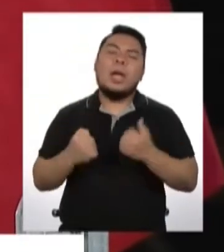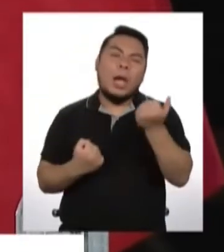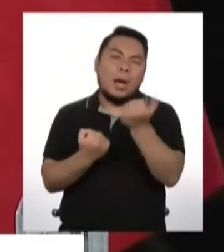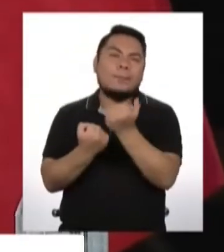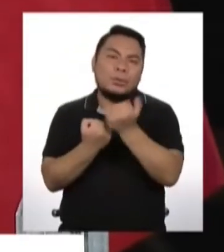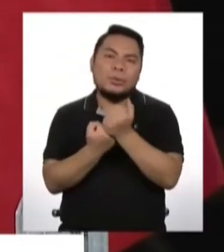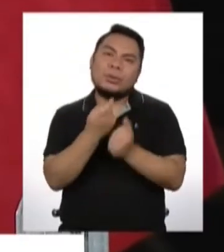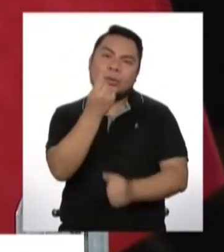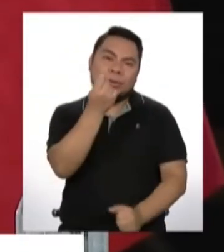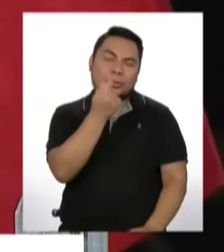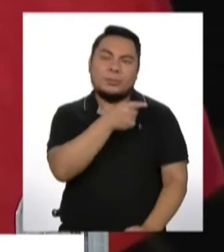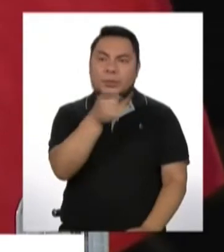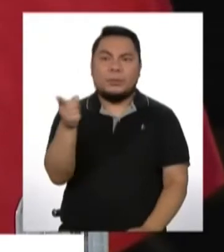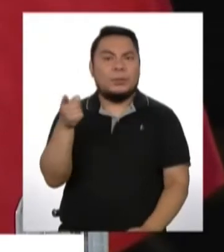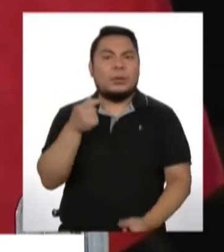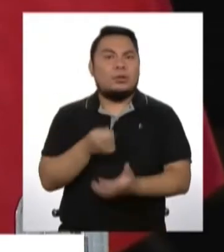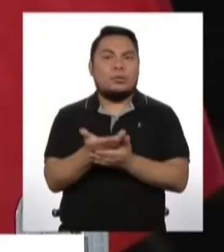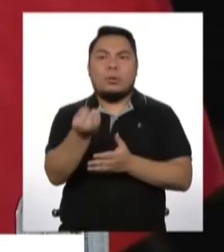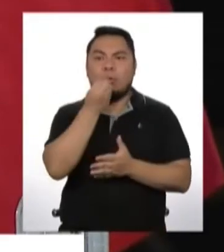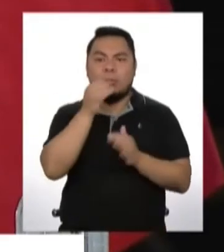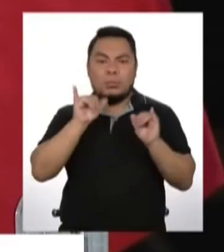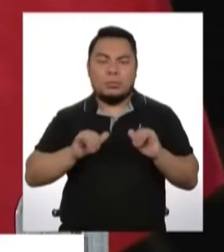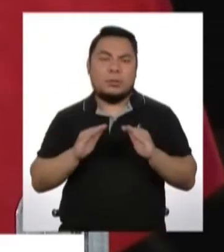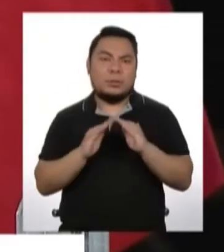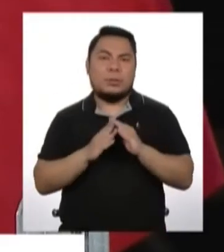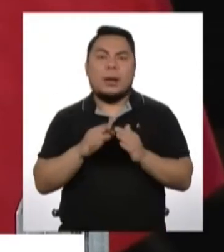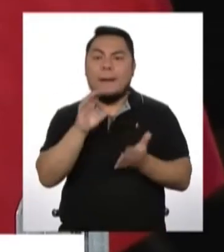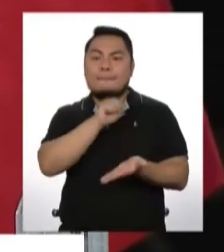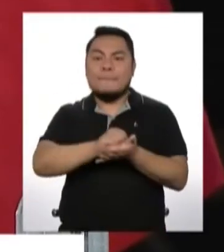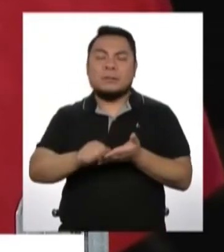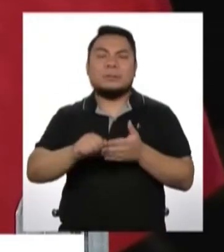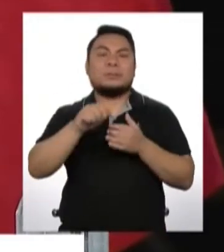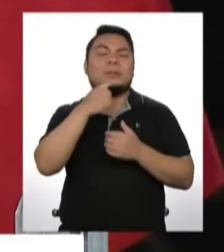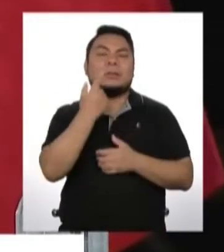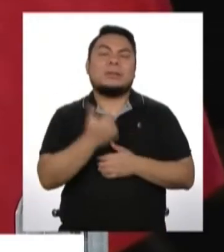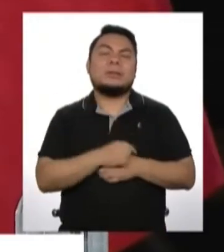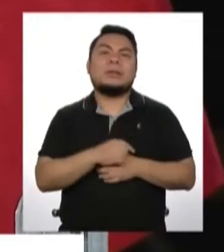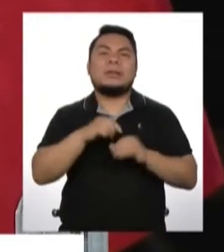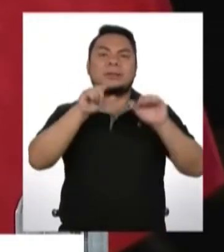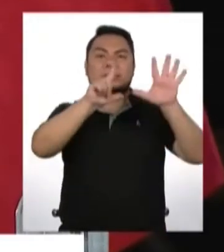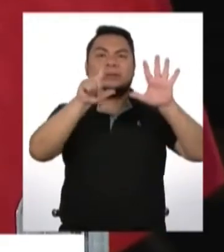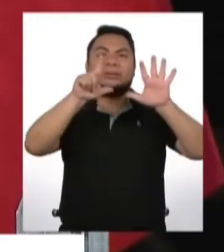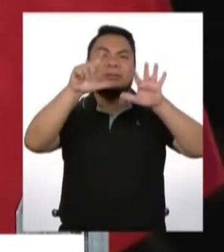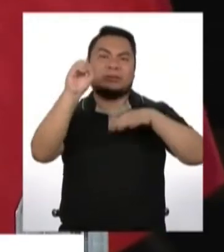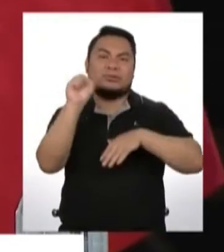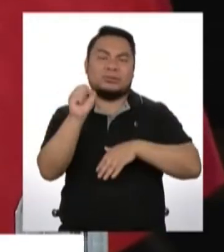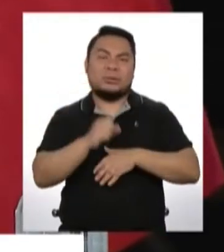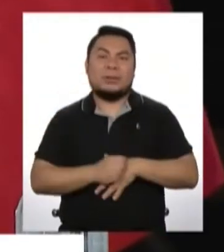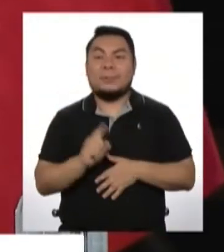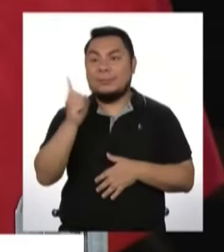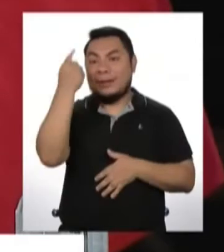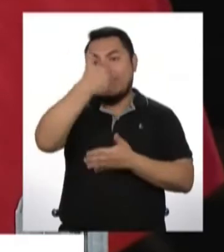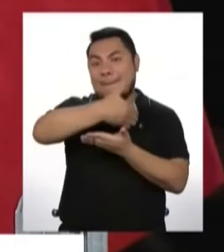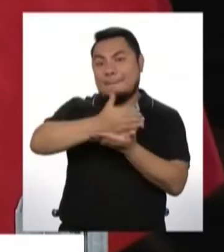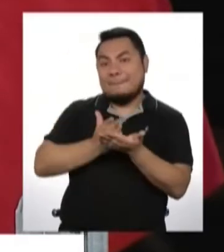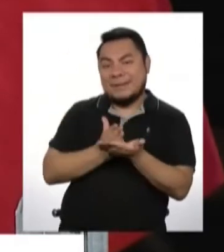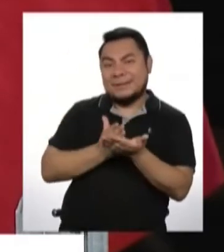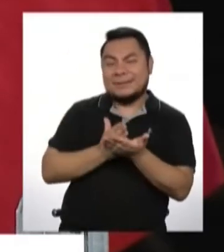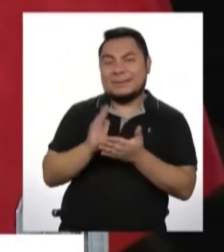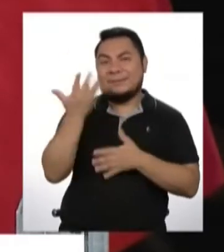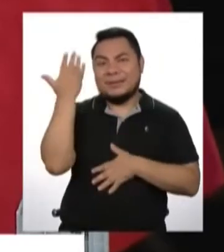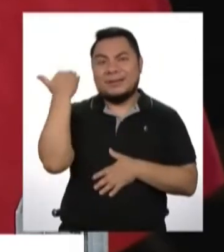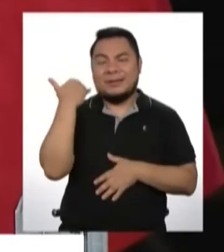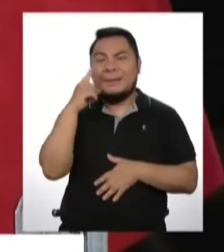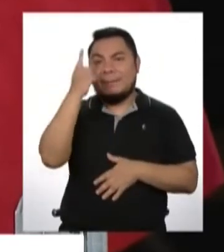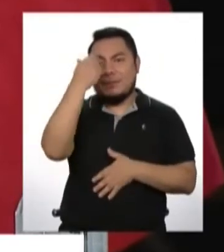apoyo económico mensual de 760 soles. Como primero el estado de emergencia